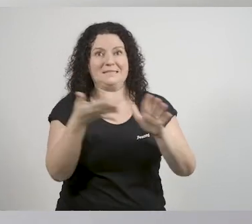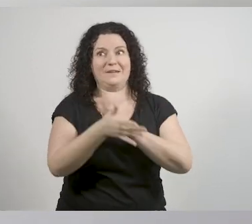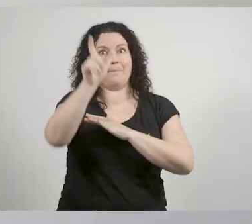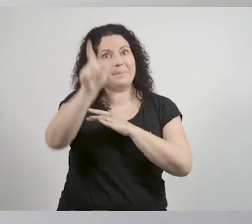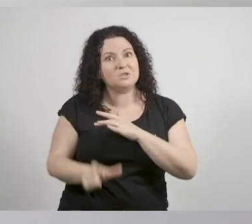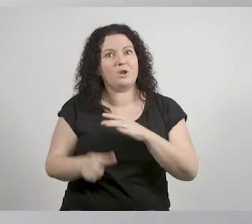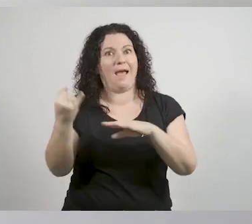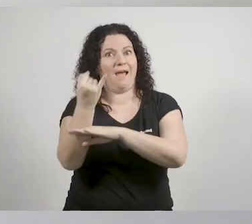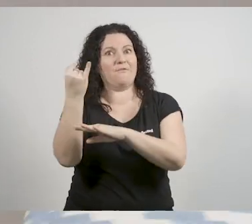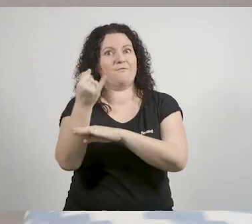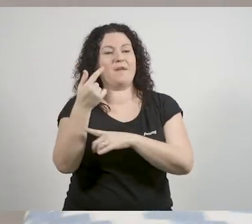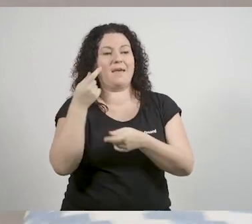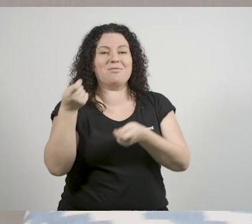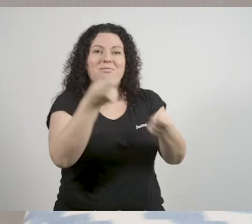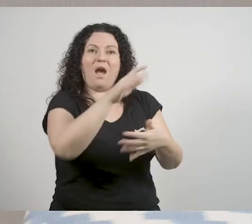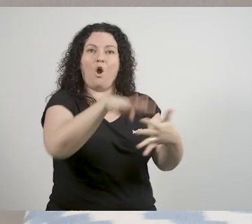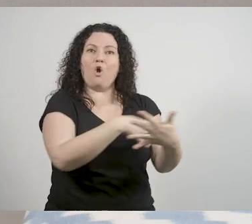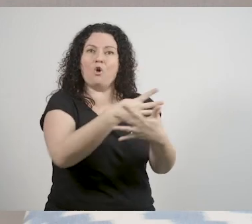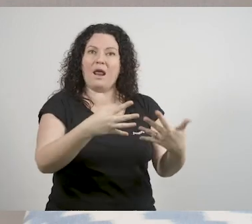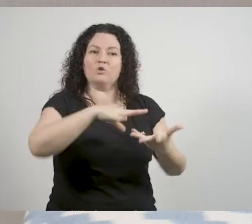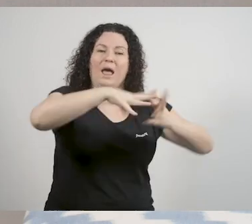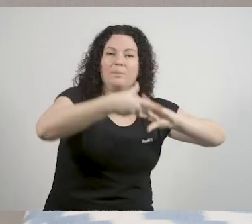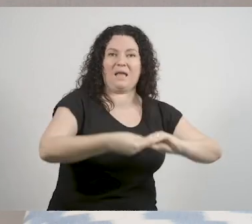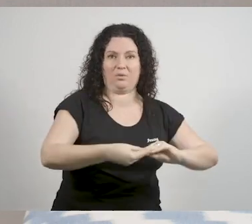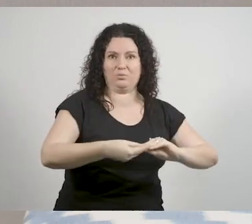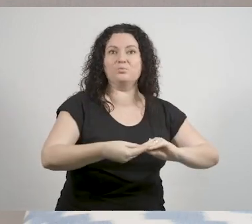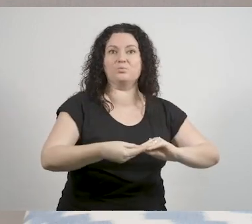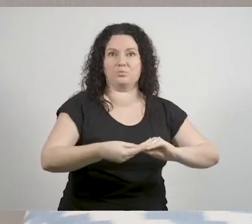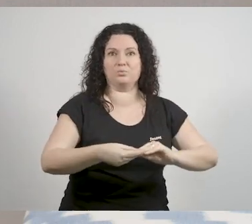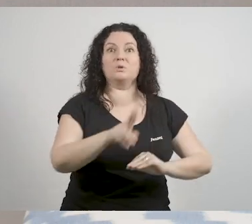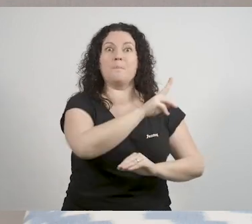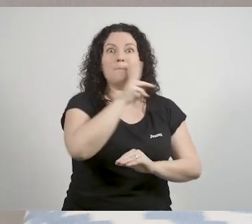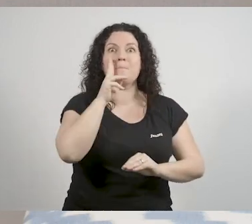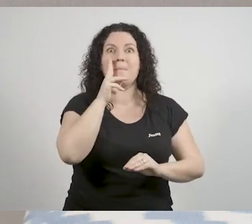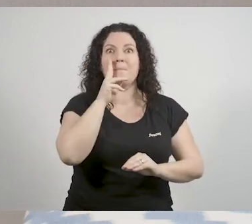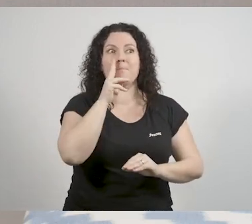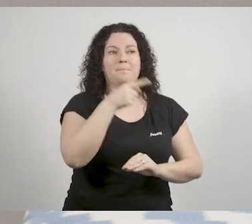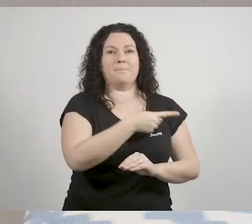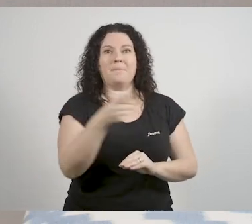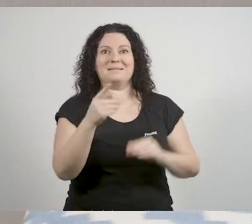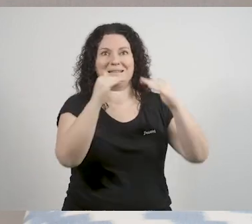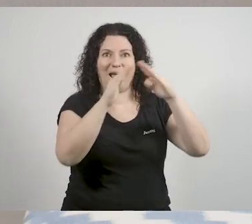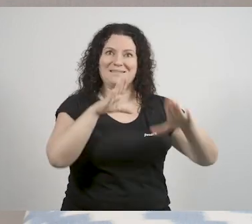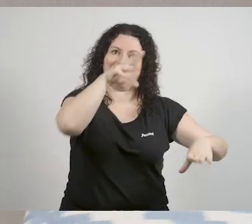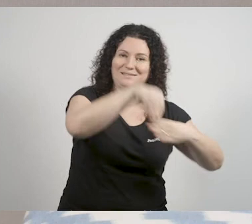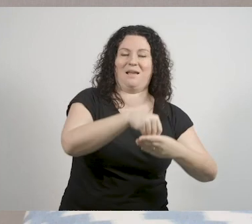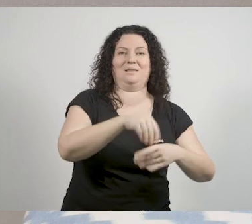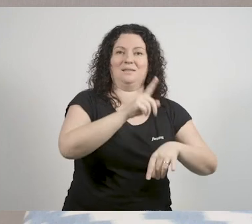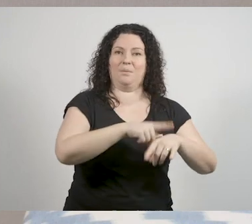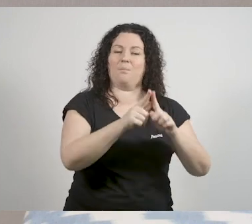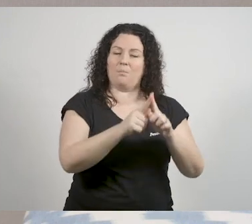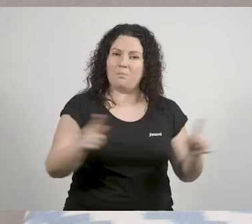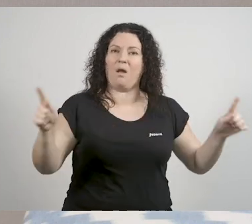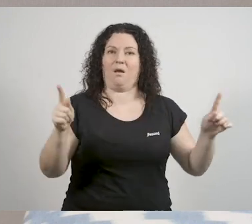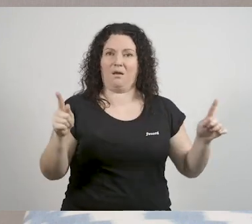empresarios puedan dar la facilidad de que se puedan combinar horarios para que las madres puedan estar más tiempo en casa